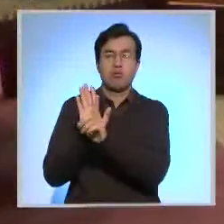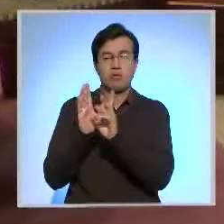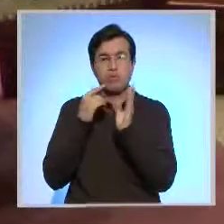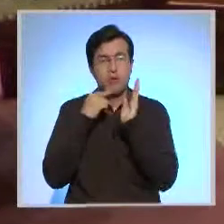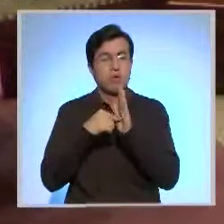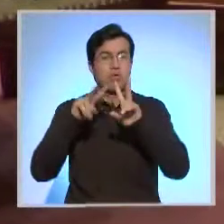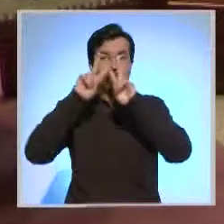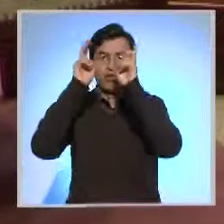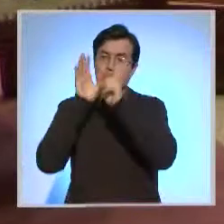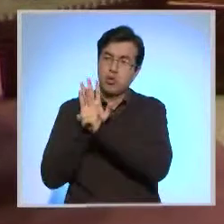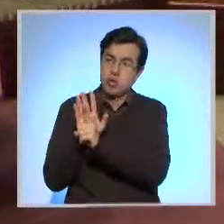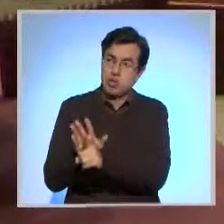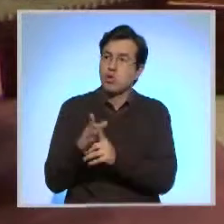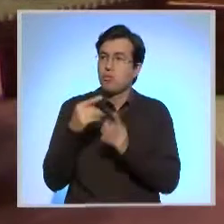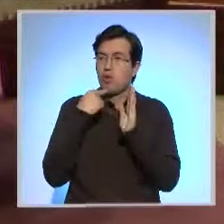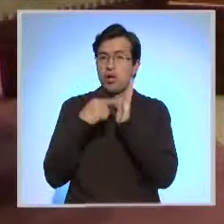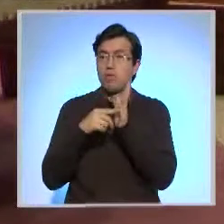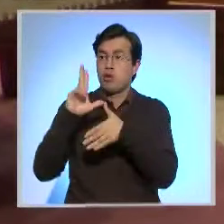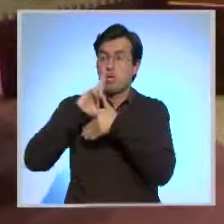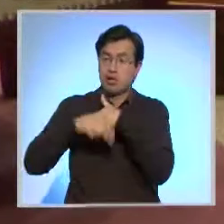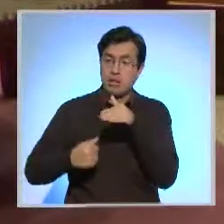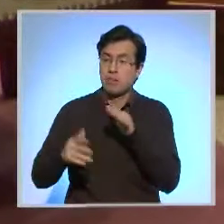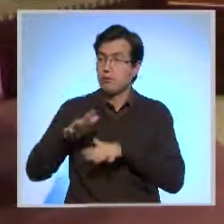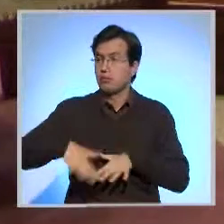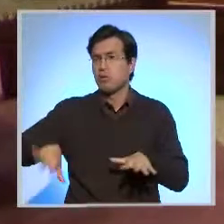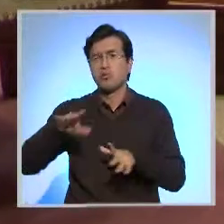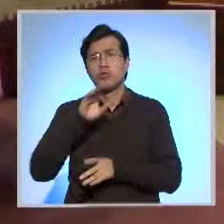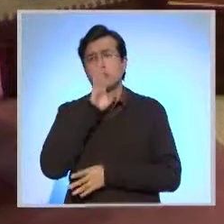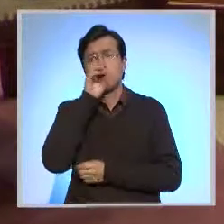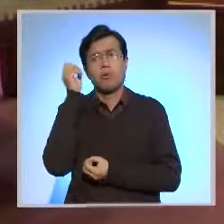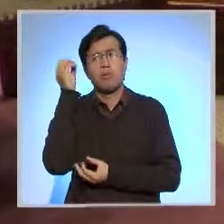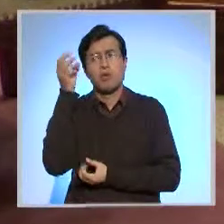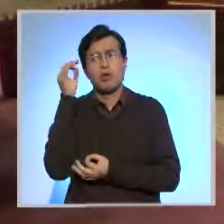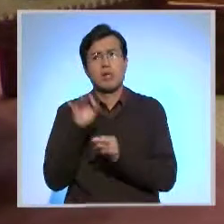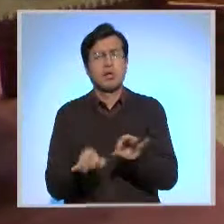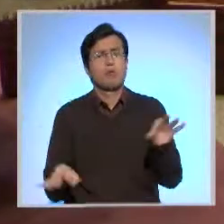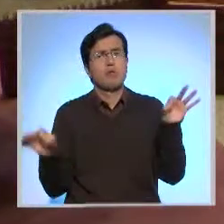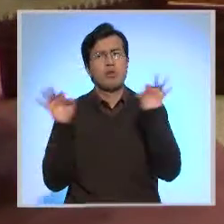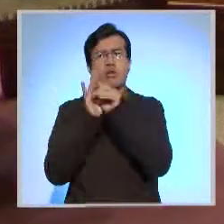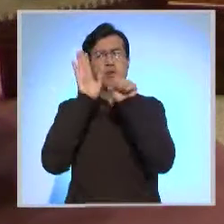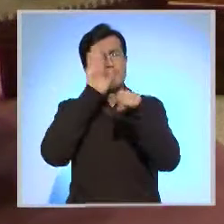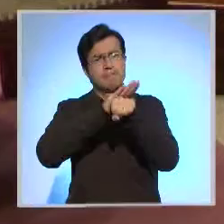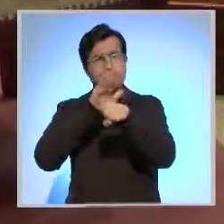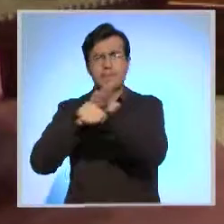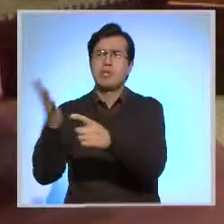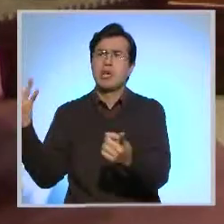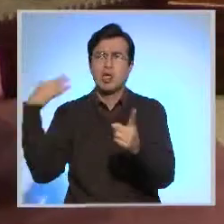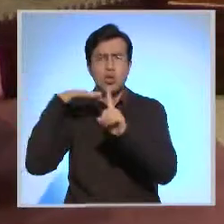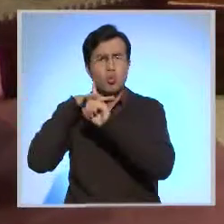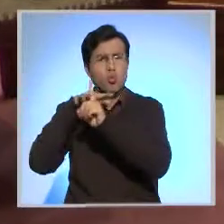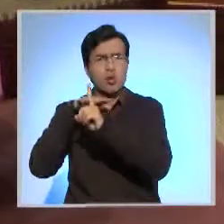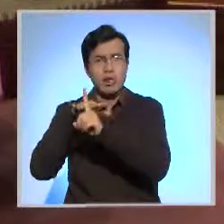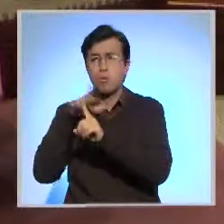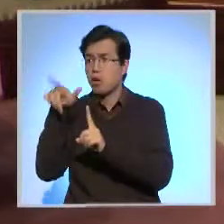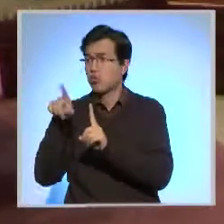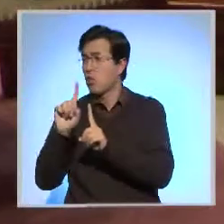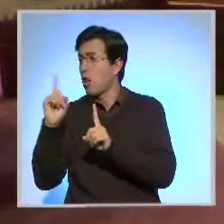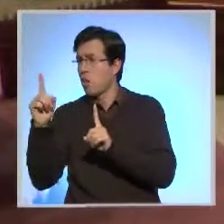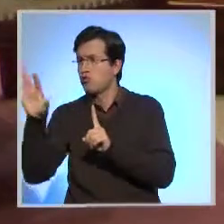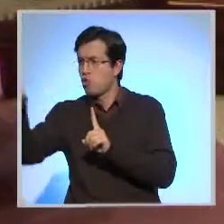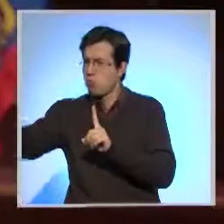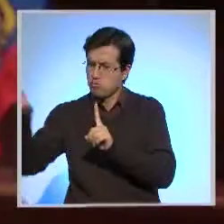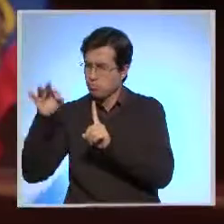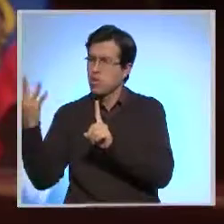de sus discursos en esta gira por latinoamérica y ahí el llamado a incluir a los excluidos sin duda